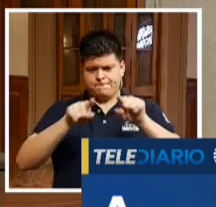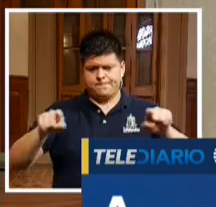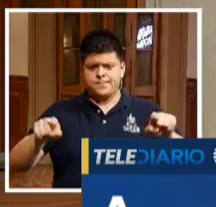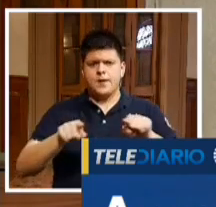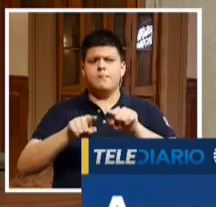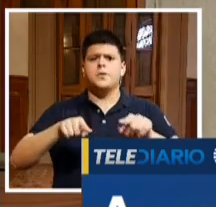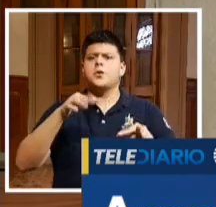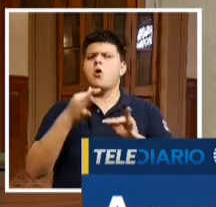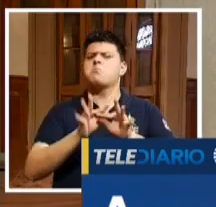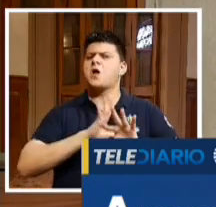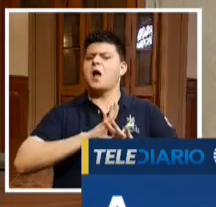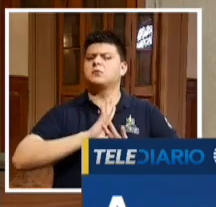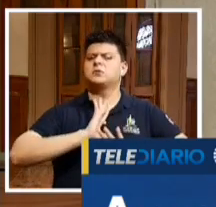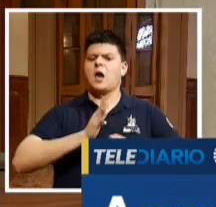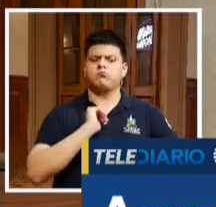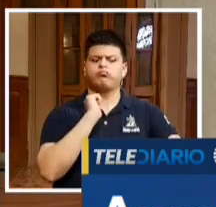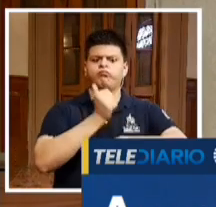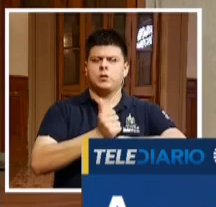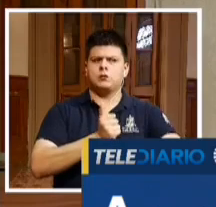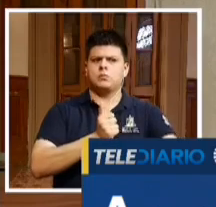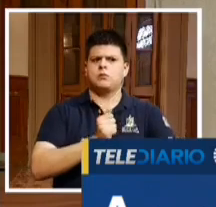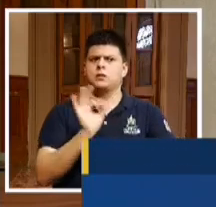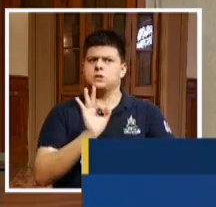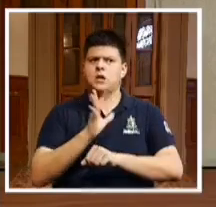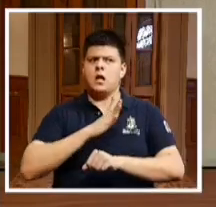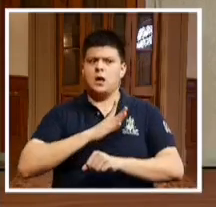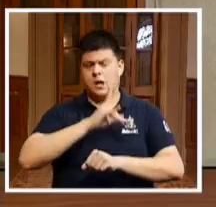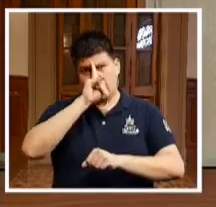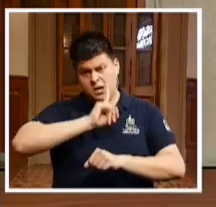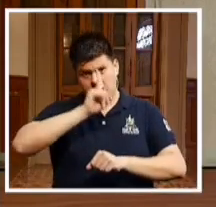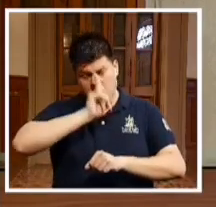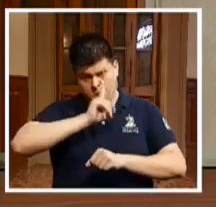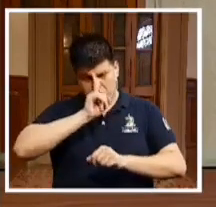de ser así, ¿cuál es la recomendación para los vendedores y asistentes? Y una segunda